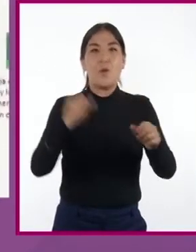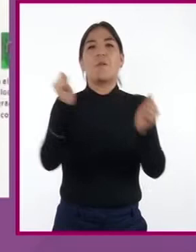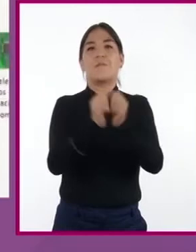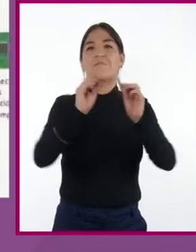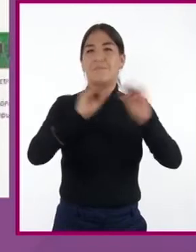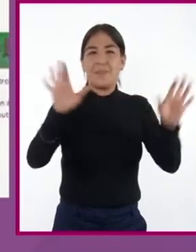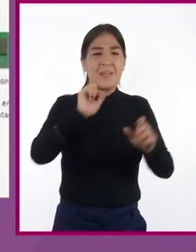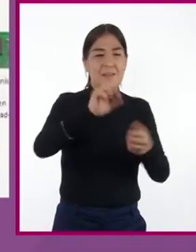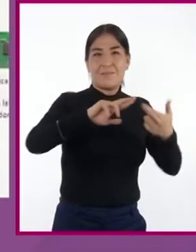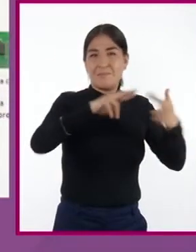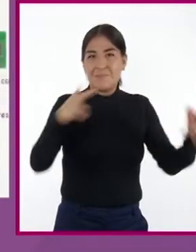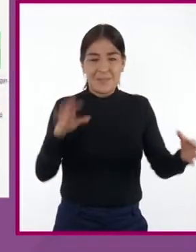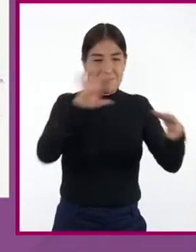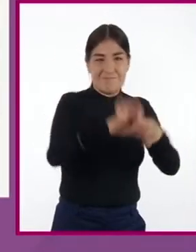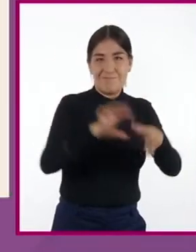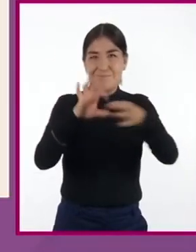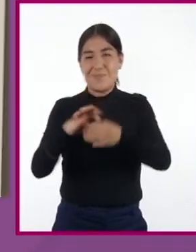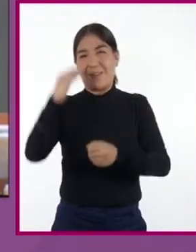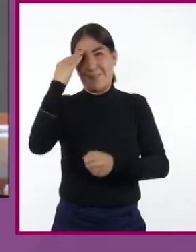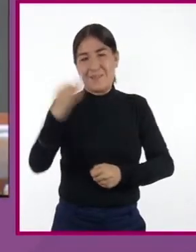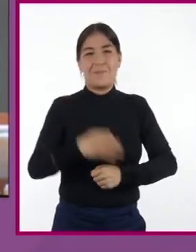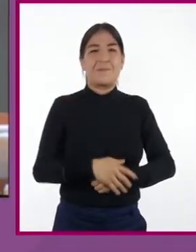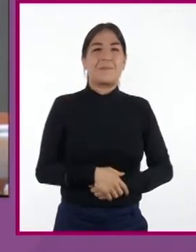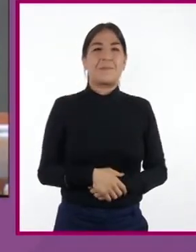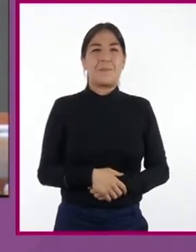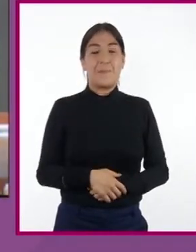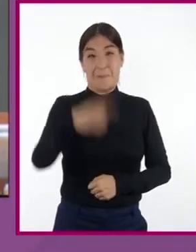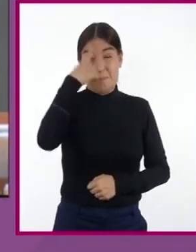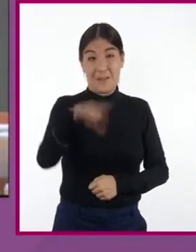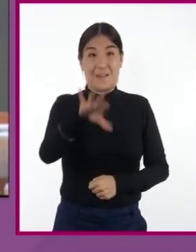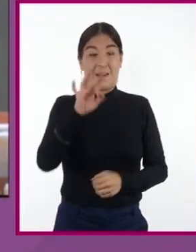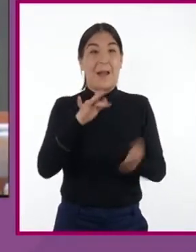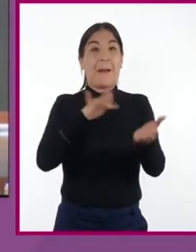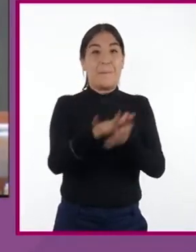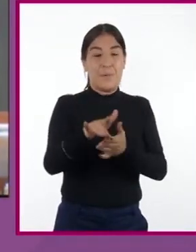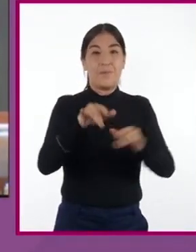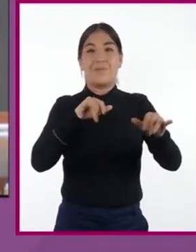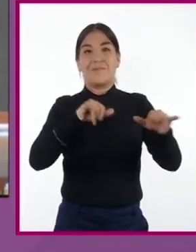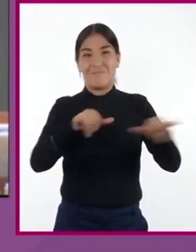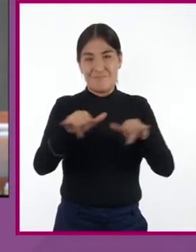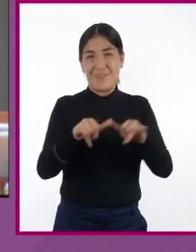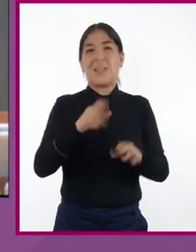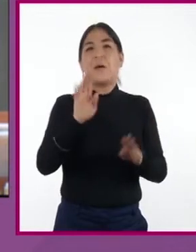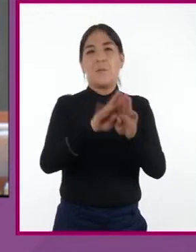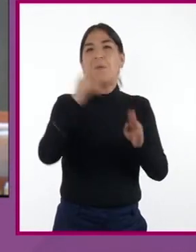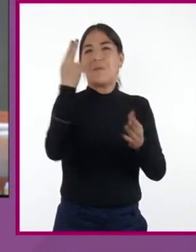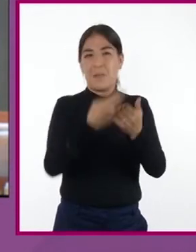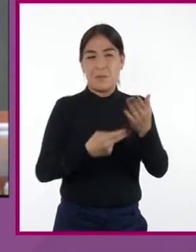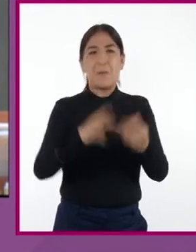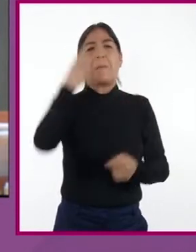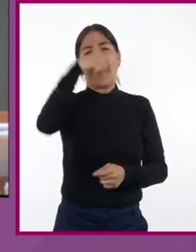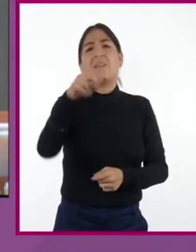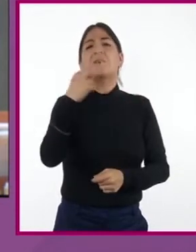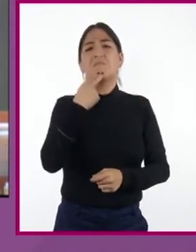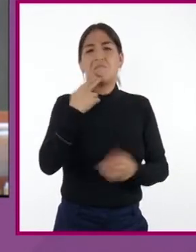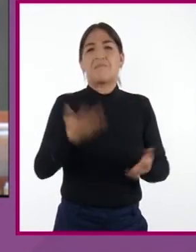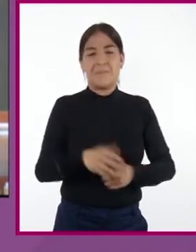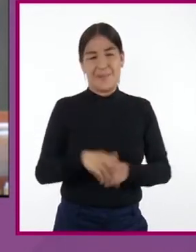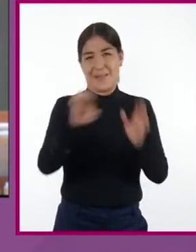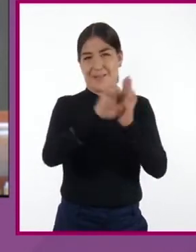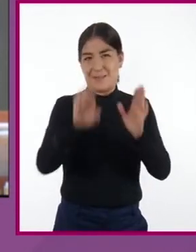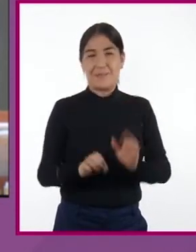la relación temporal entre ellos. Para elegir un apoyo gráfico, se requiere saber para qué se va a usar. Por